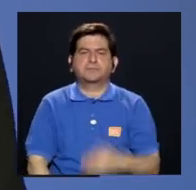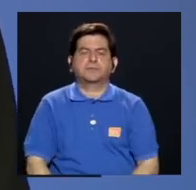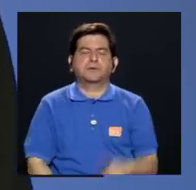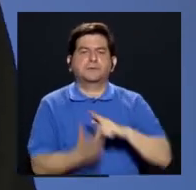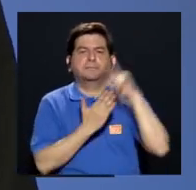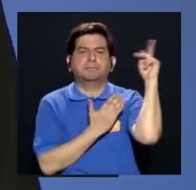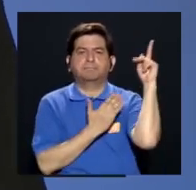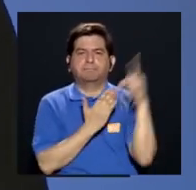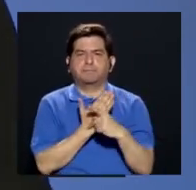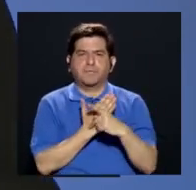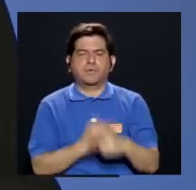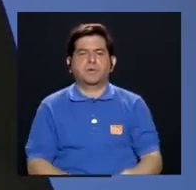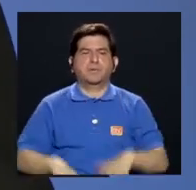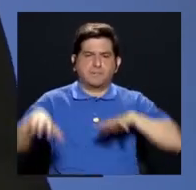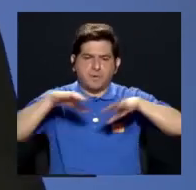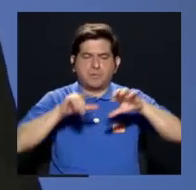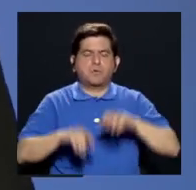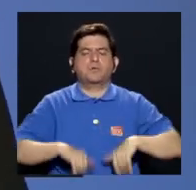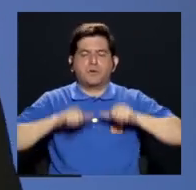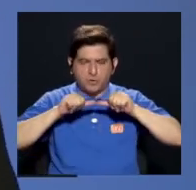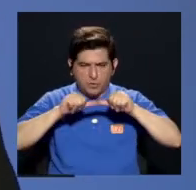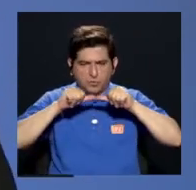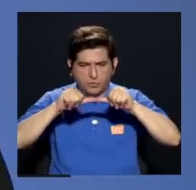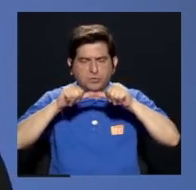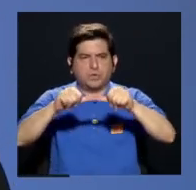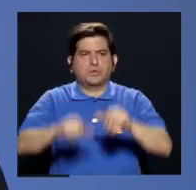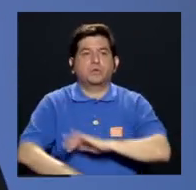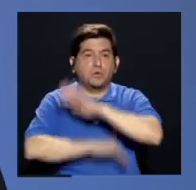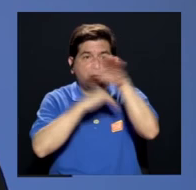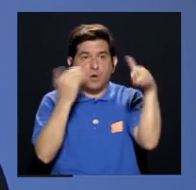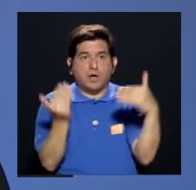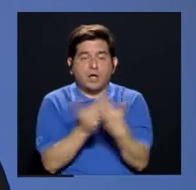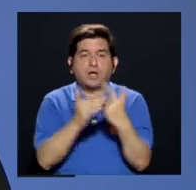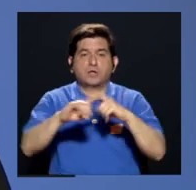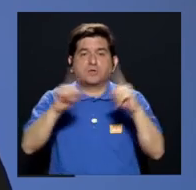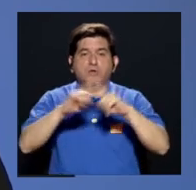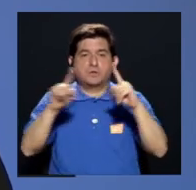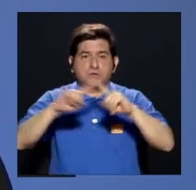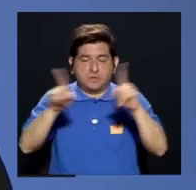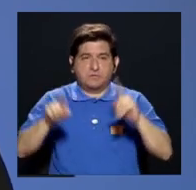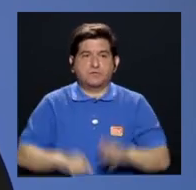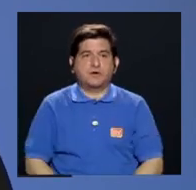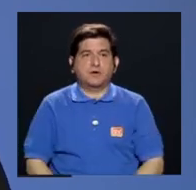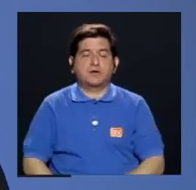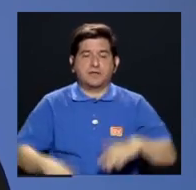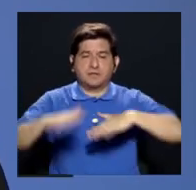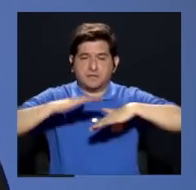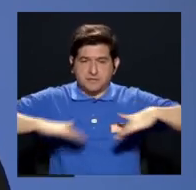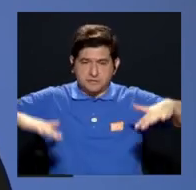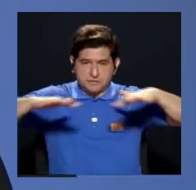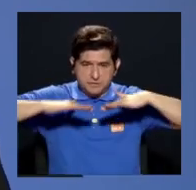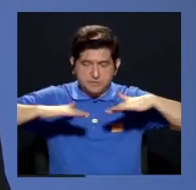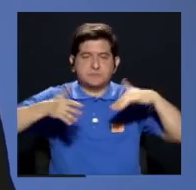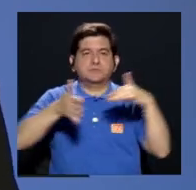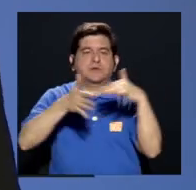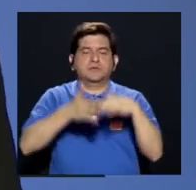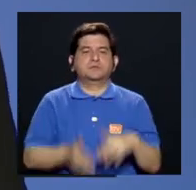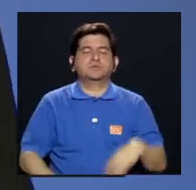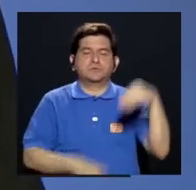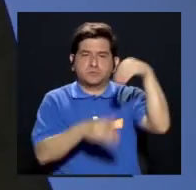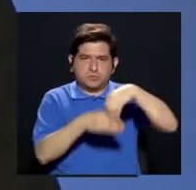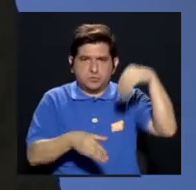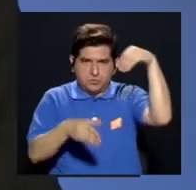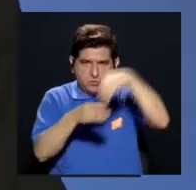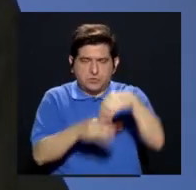un programa de movilidad sostenible en todos nuestros diferentes campus, como un